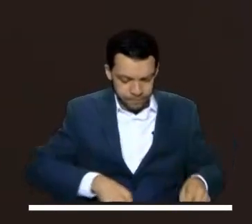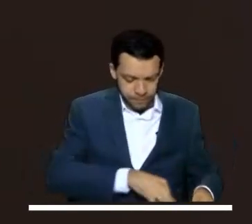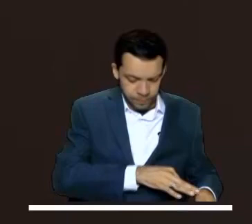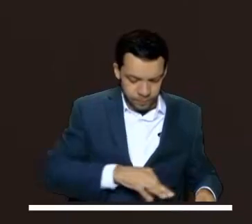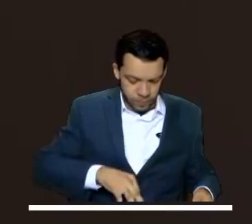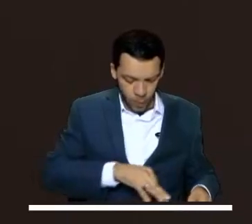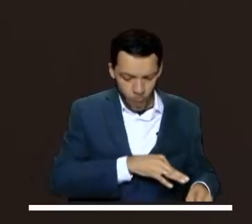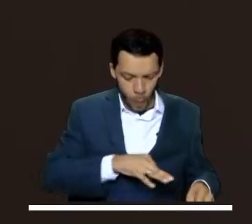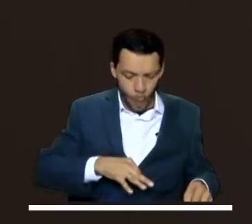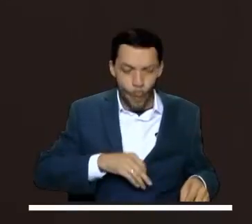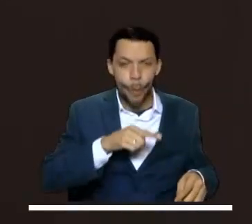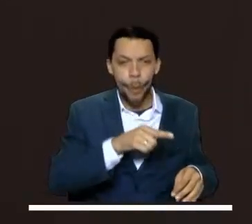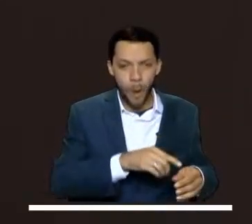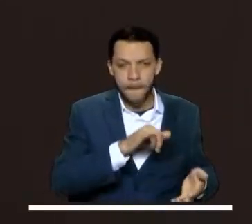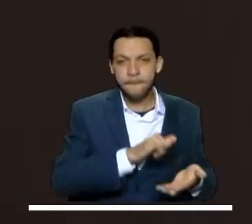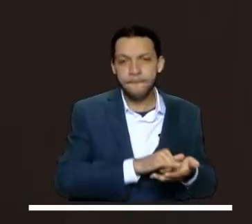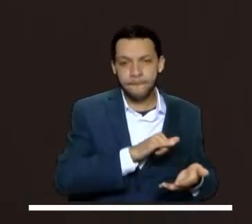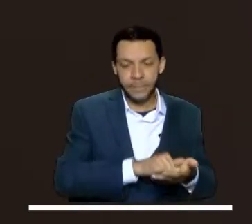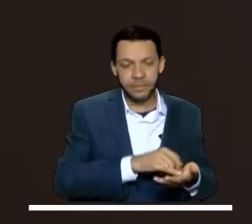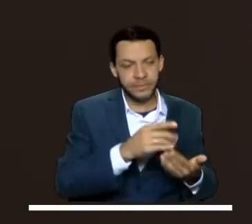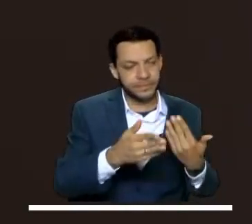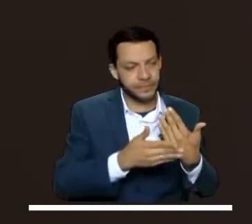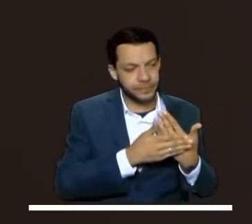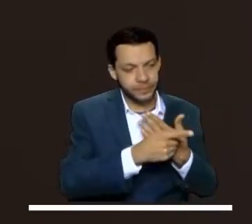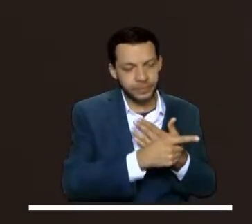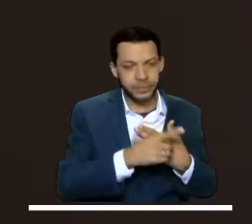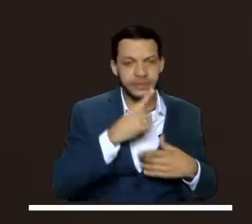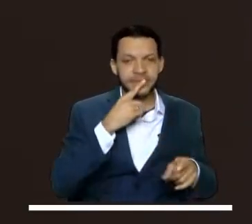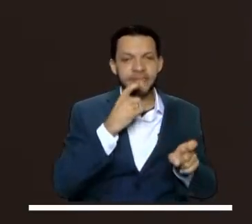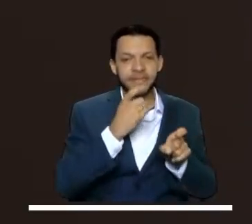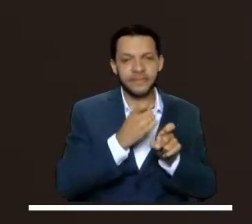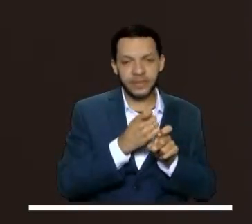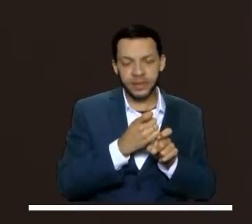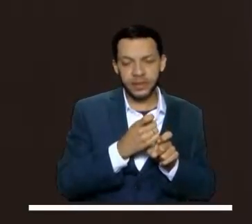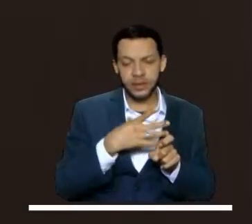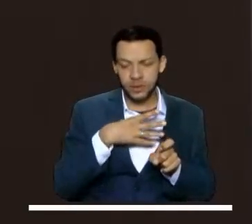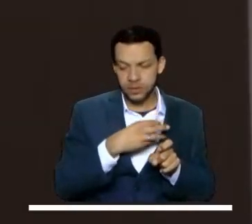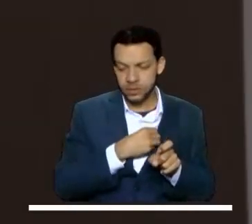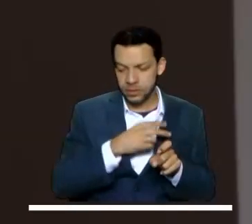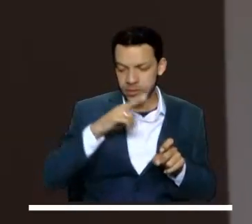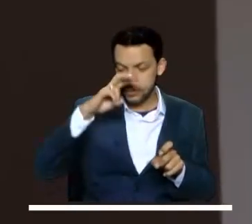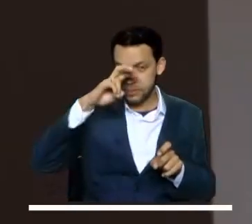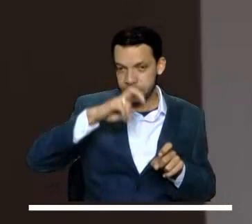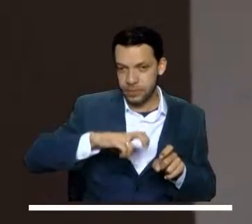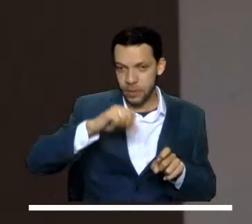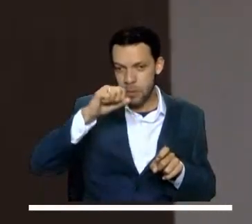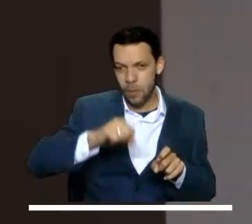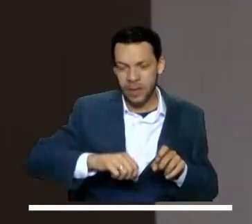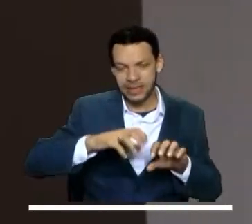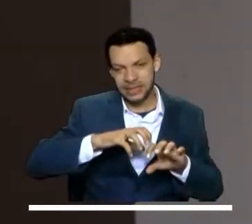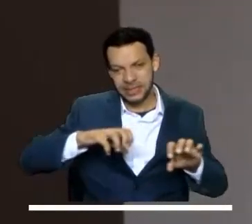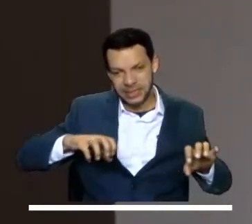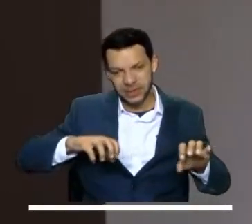el mundo. Entonces, de ahí la importancia de hacer una colonoscopia para detectarlo a tiempo, poderlo retirar en pequeños